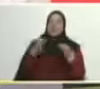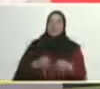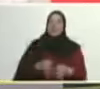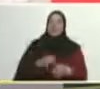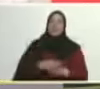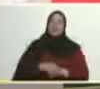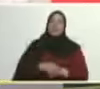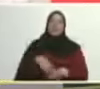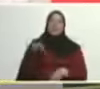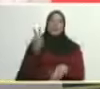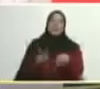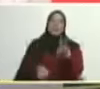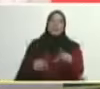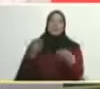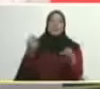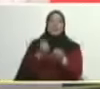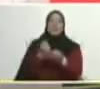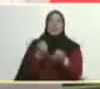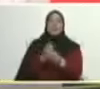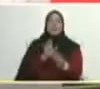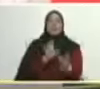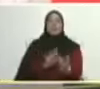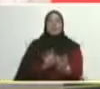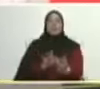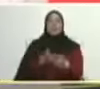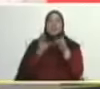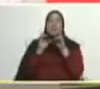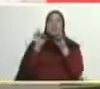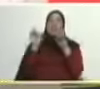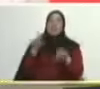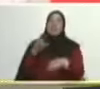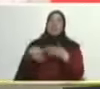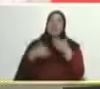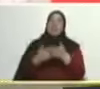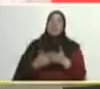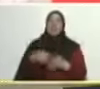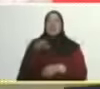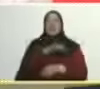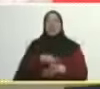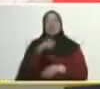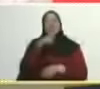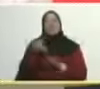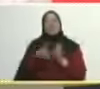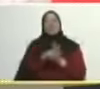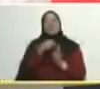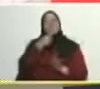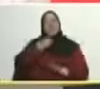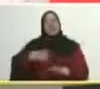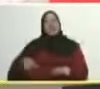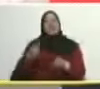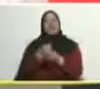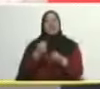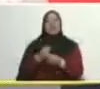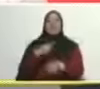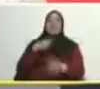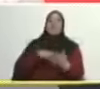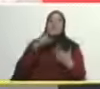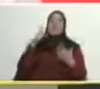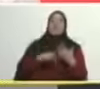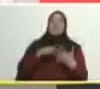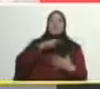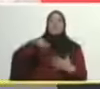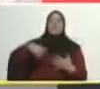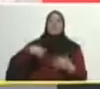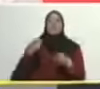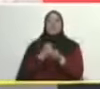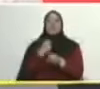y expresaba la importancia decisiva de la unidad, no perder la serenidad y la confianza en el